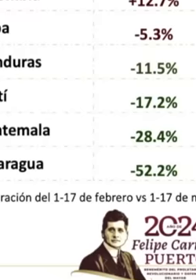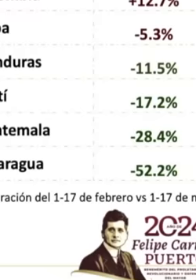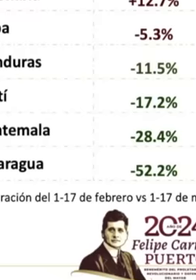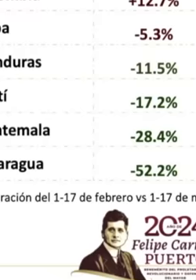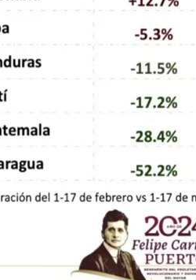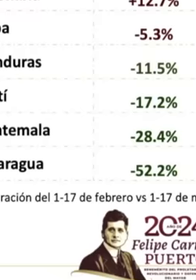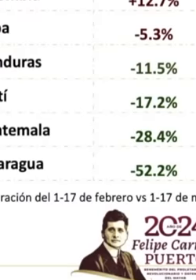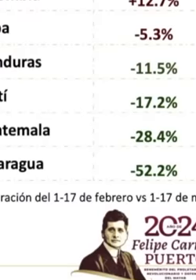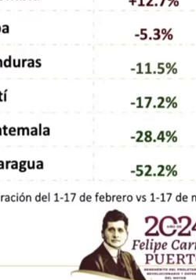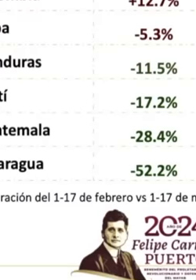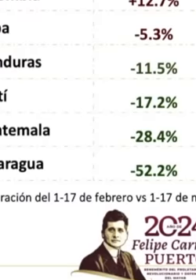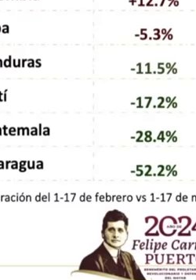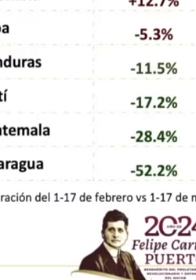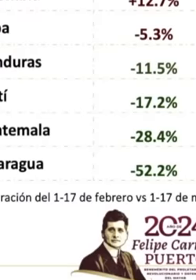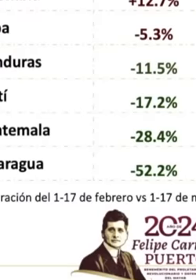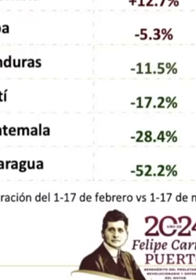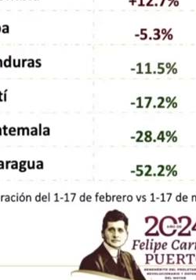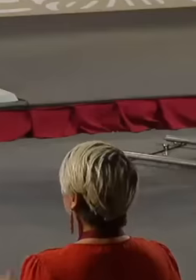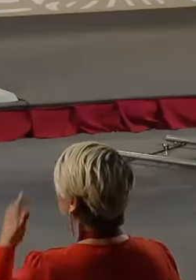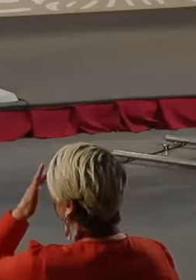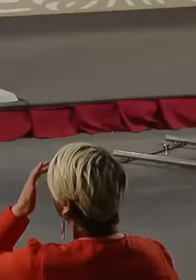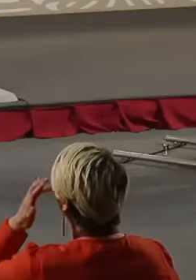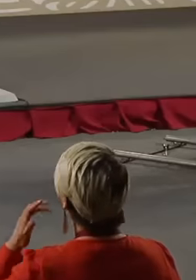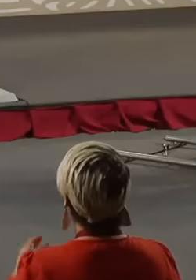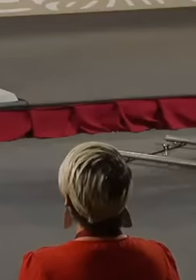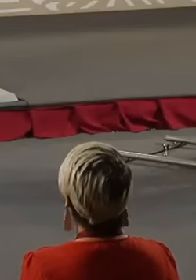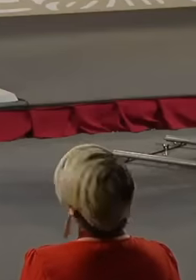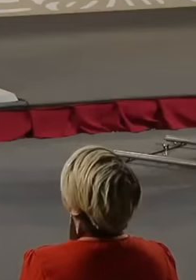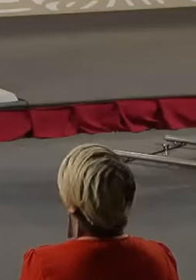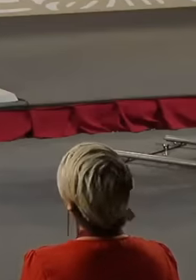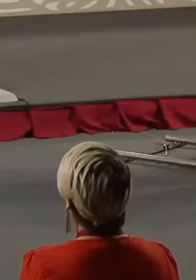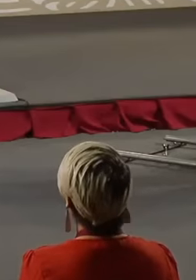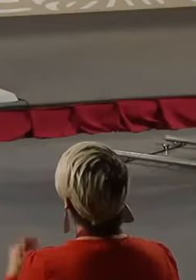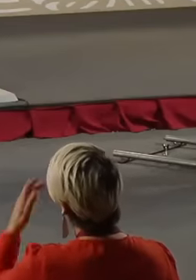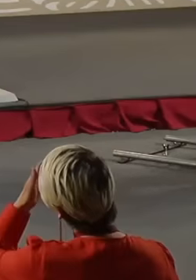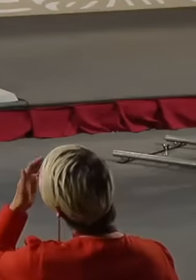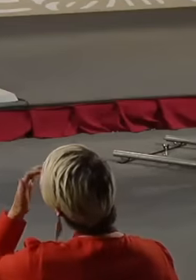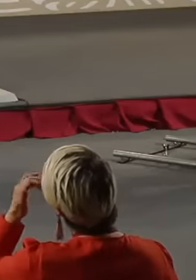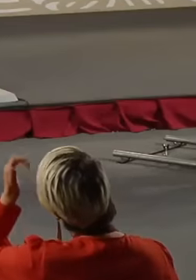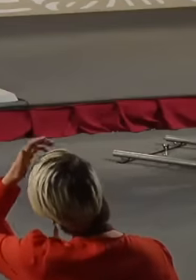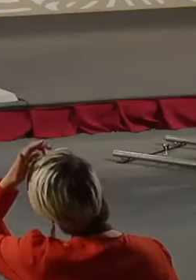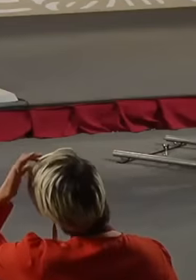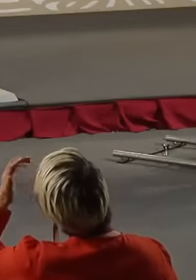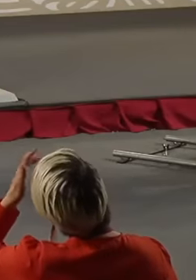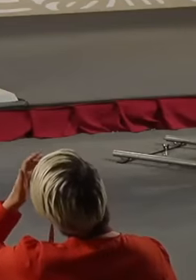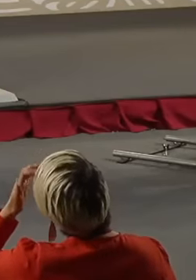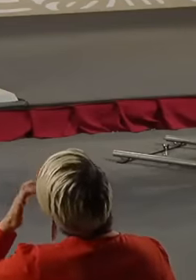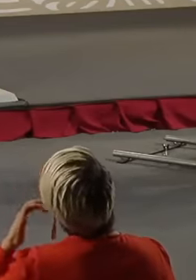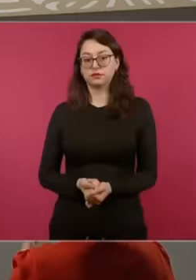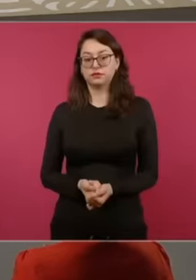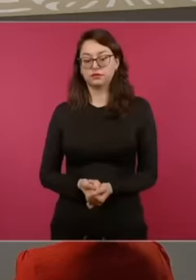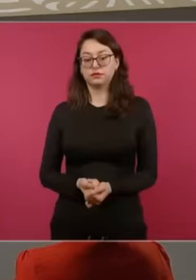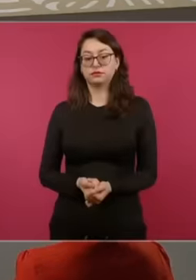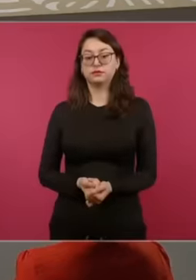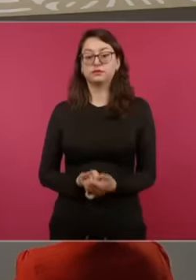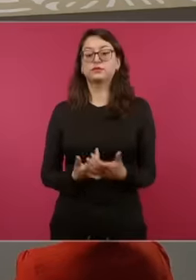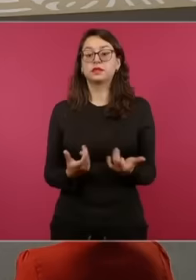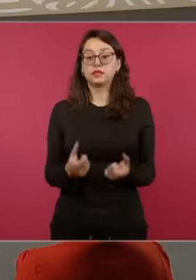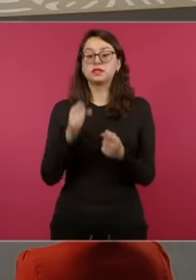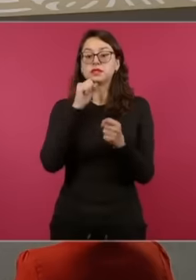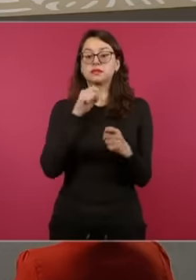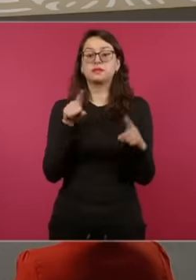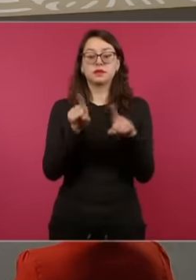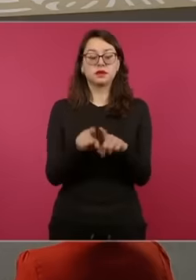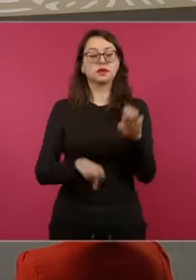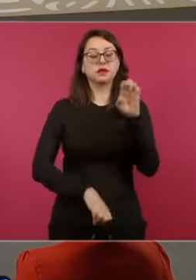países plantas que nos ayuden. Ya con estas empresas tenemos relaciones,